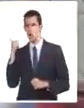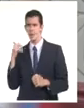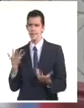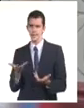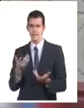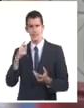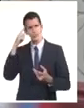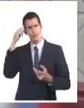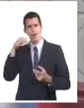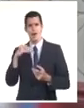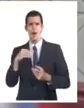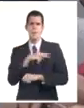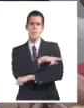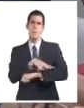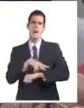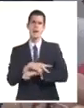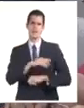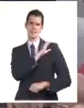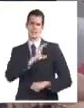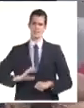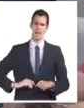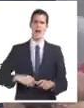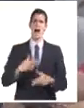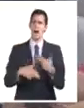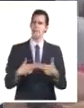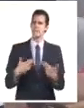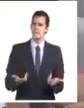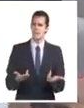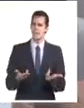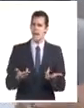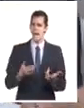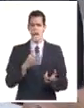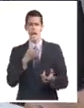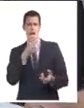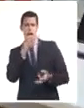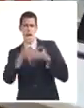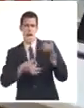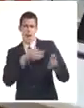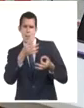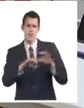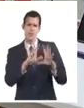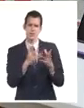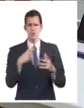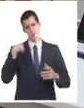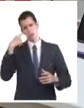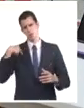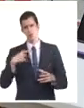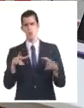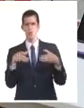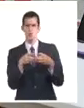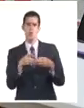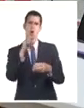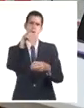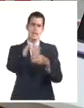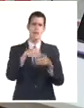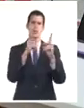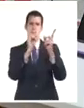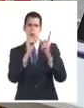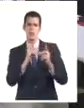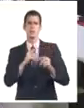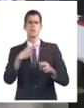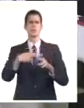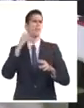de El Salvador y coordinadora regional del foro, dijo que buscan articular estrategias para la solidaridad